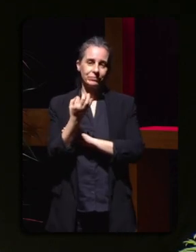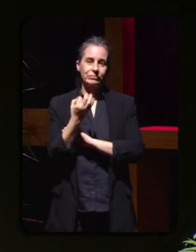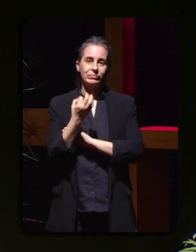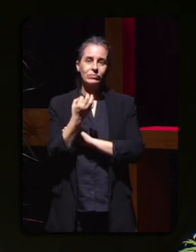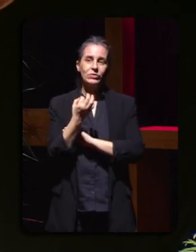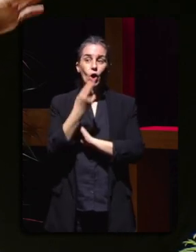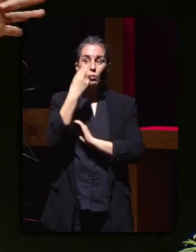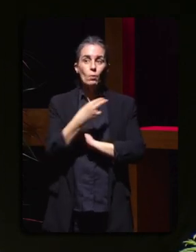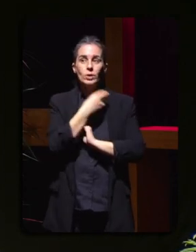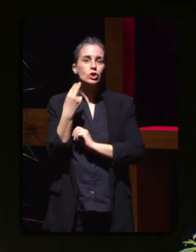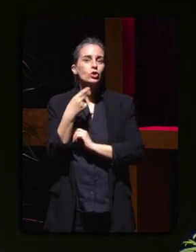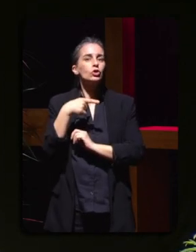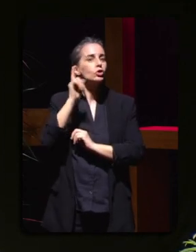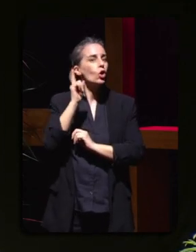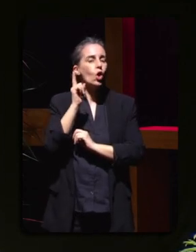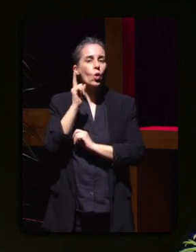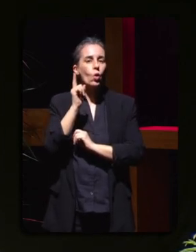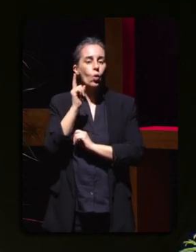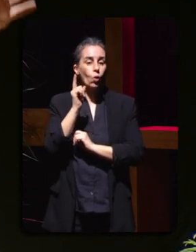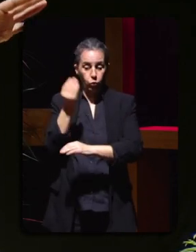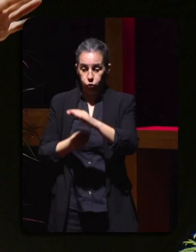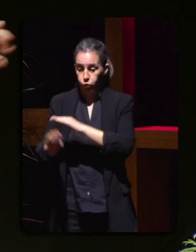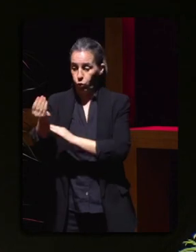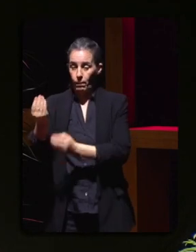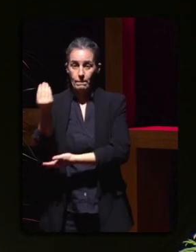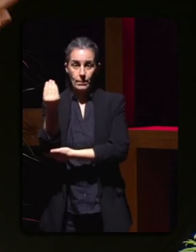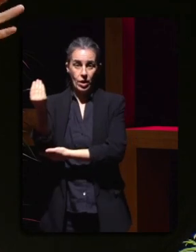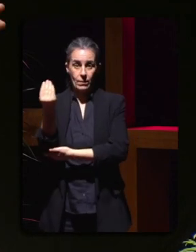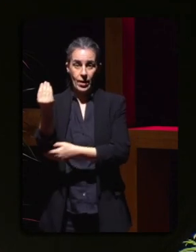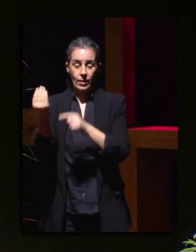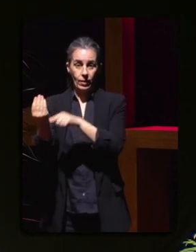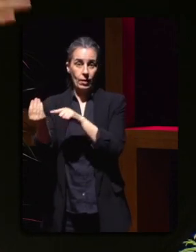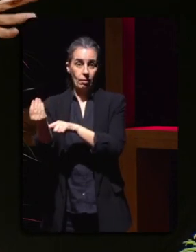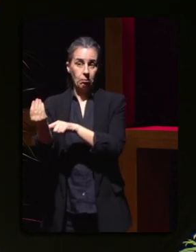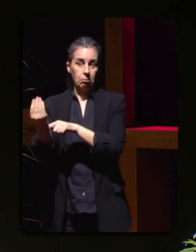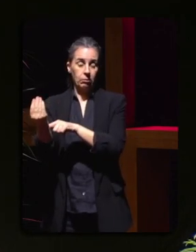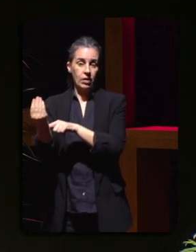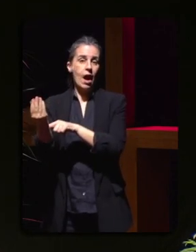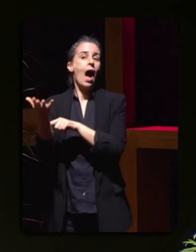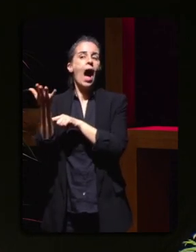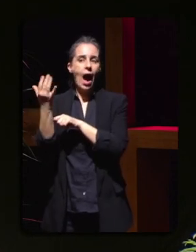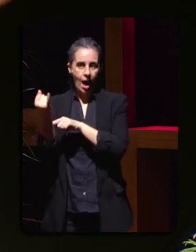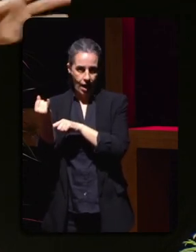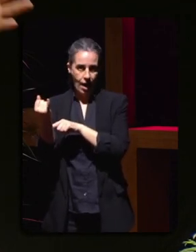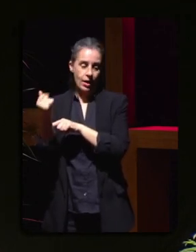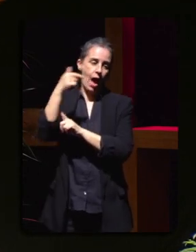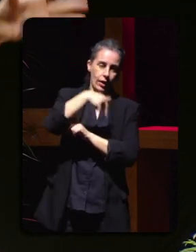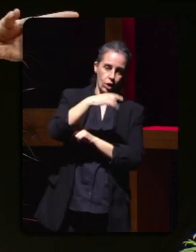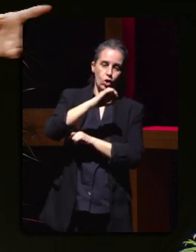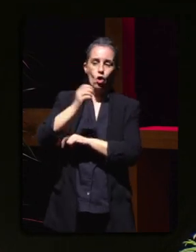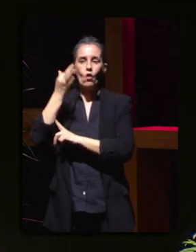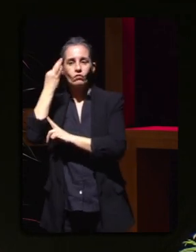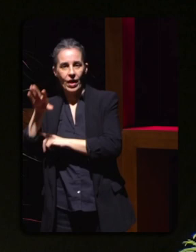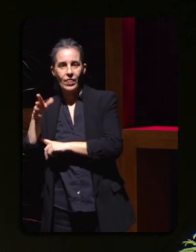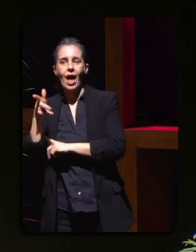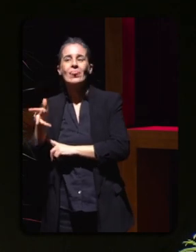compromiso no va más allá de que la persona que nace nazca como nazca se le concede la UNESCO y también en Francia se le reconoce y en